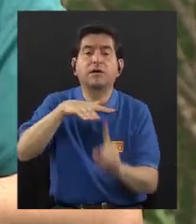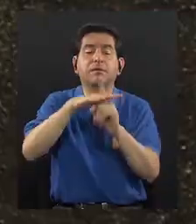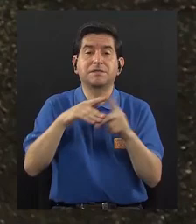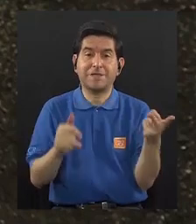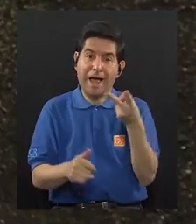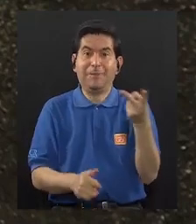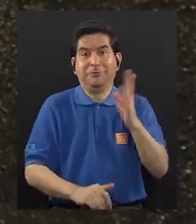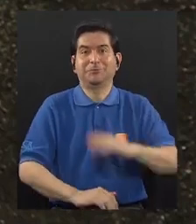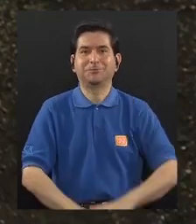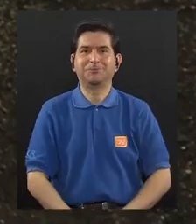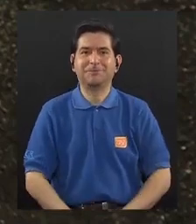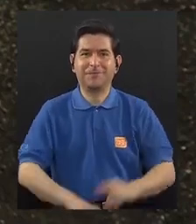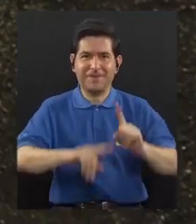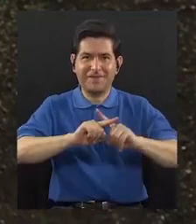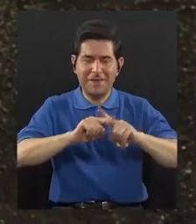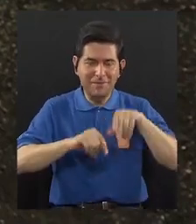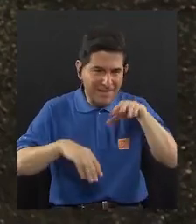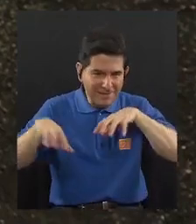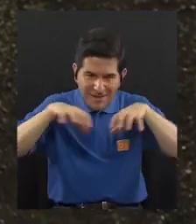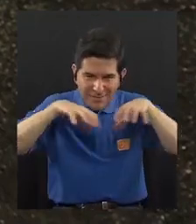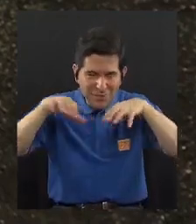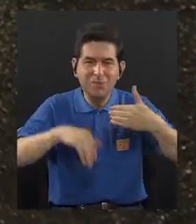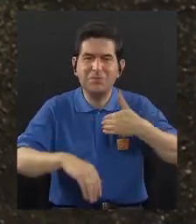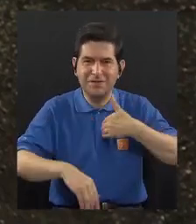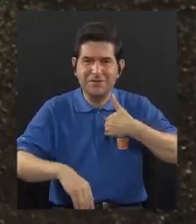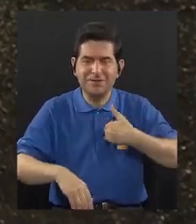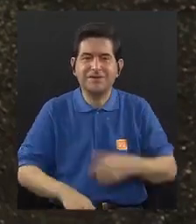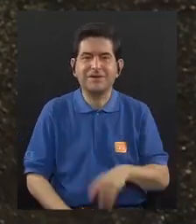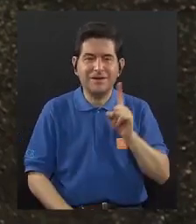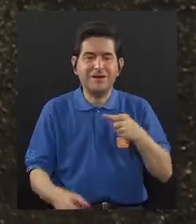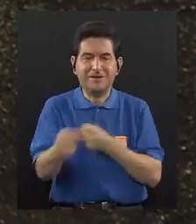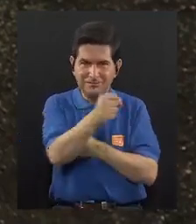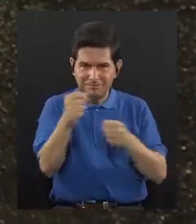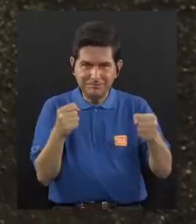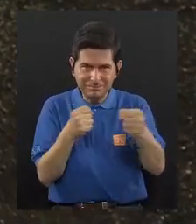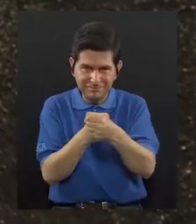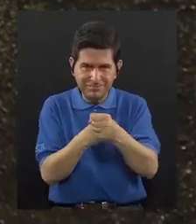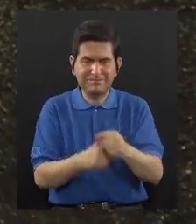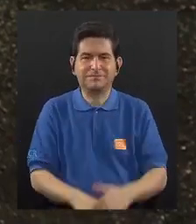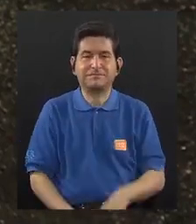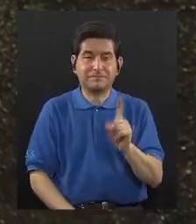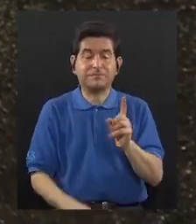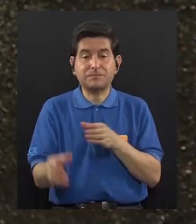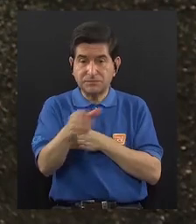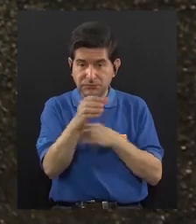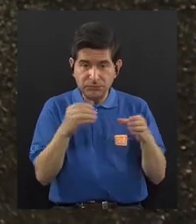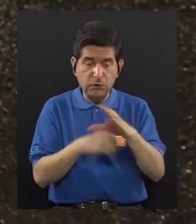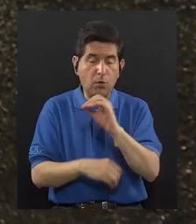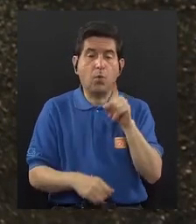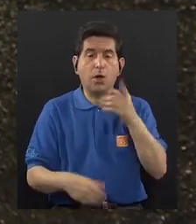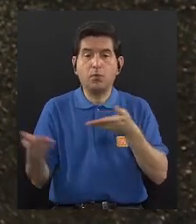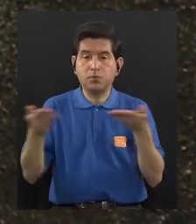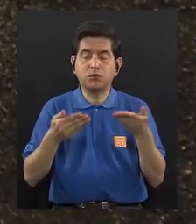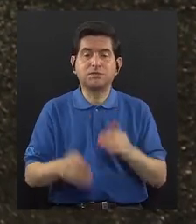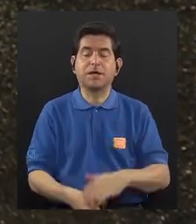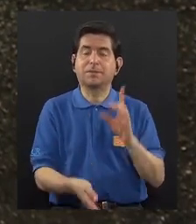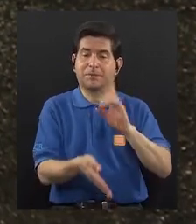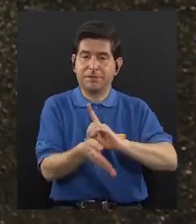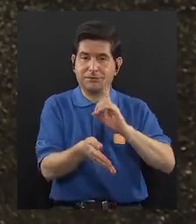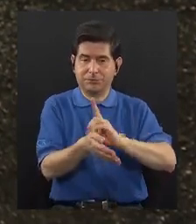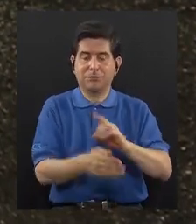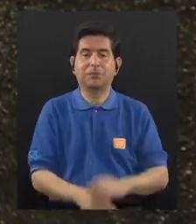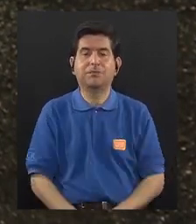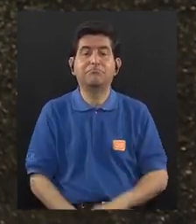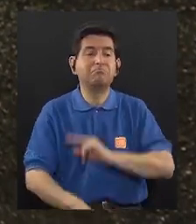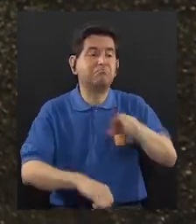si ambas cosas porque dependiendo del tráfico que haya en un salón en un cuarto o de un servicio médico